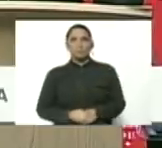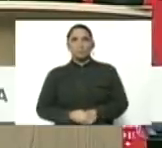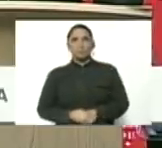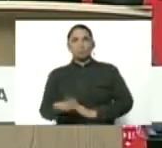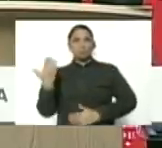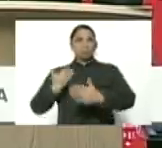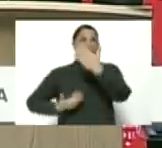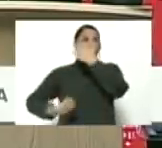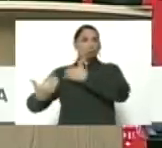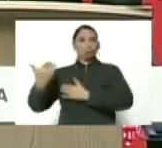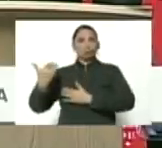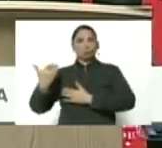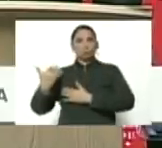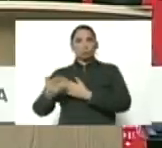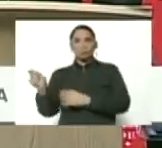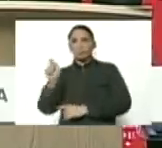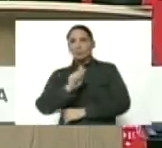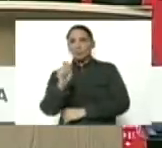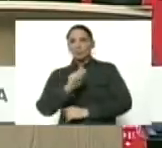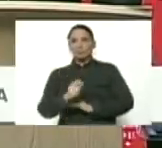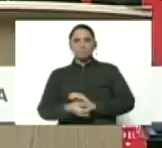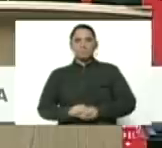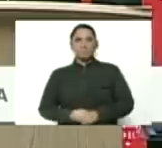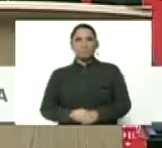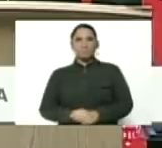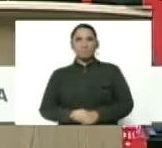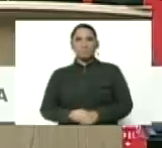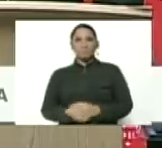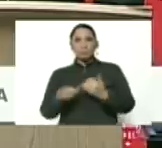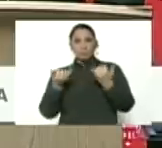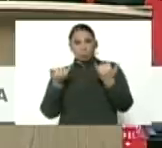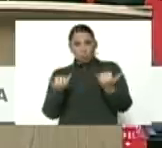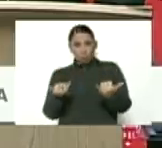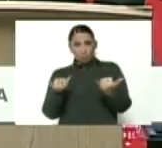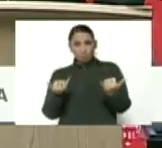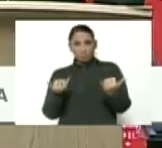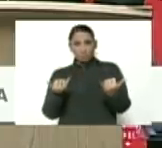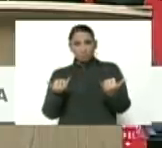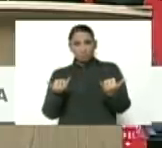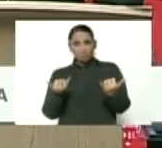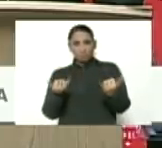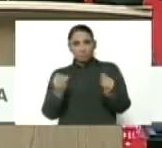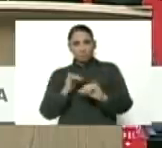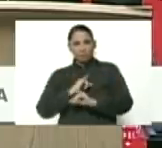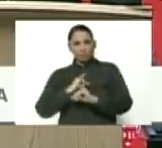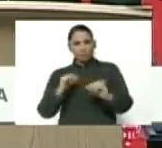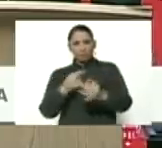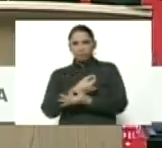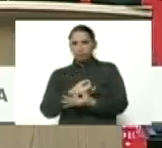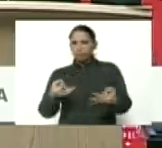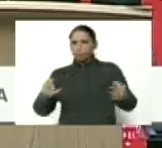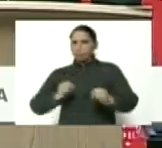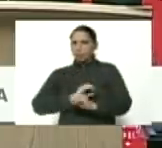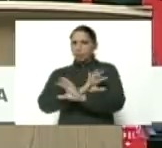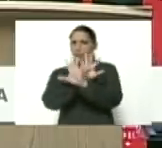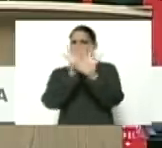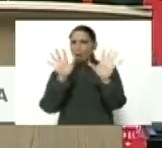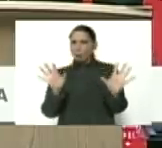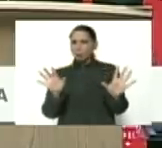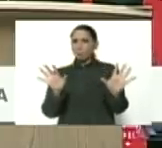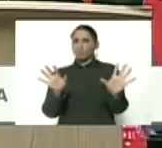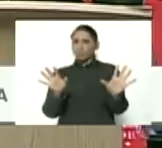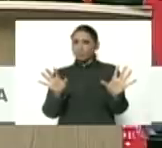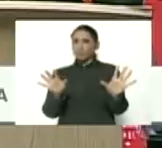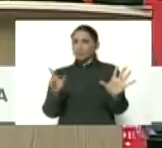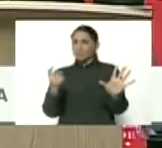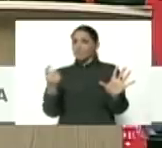hace varios meses. A estas alturas queda perfectamente claro, le va a costar